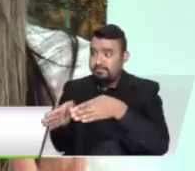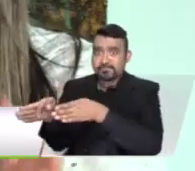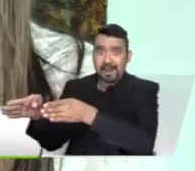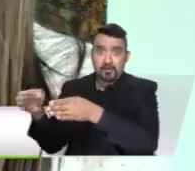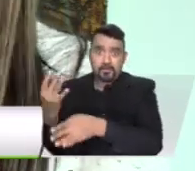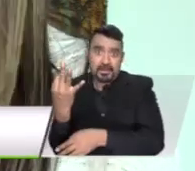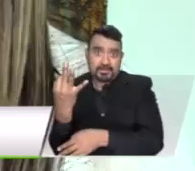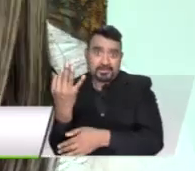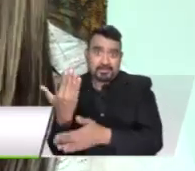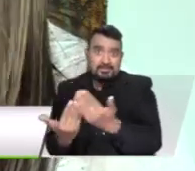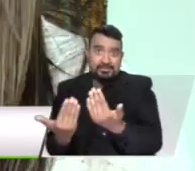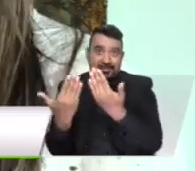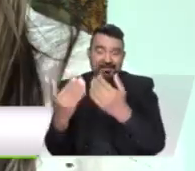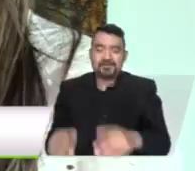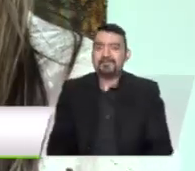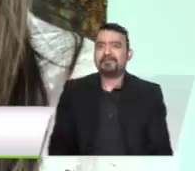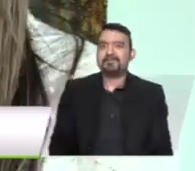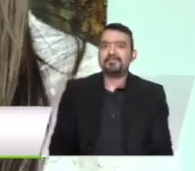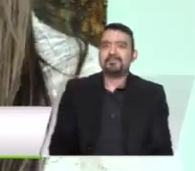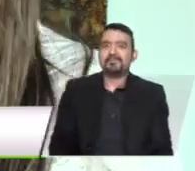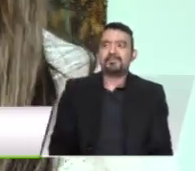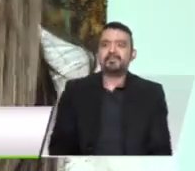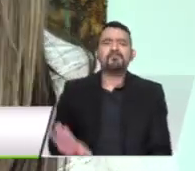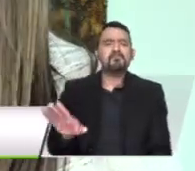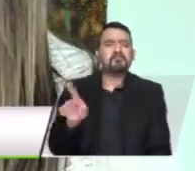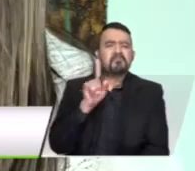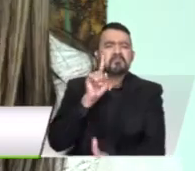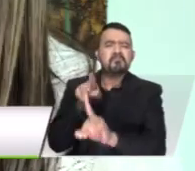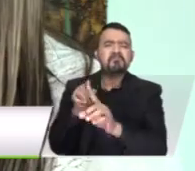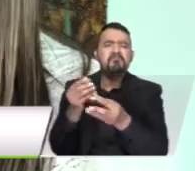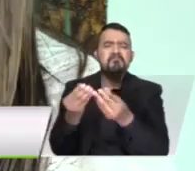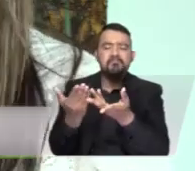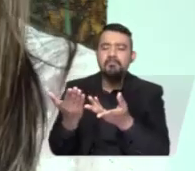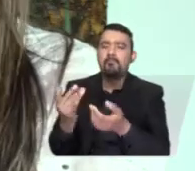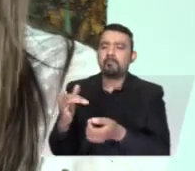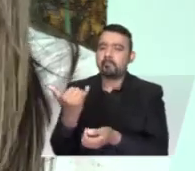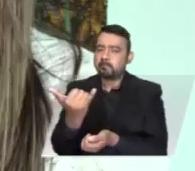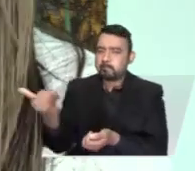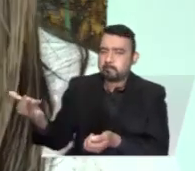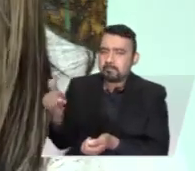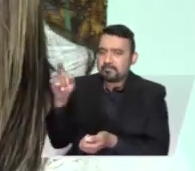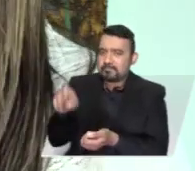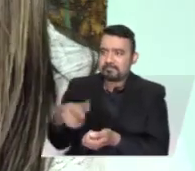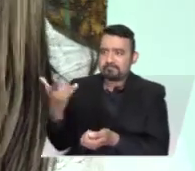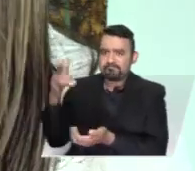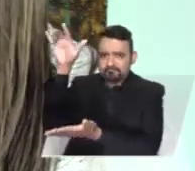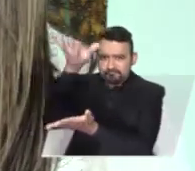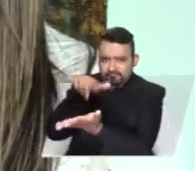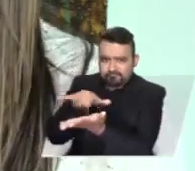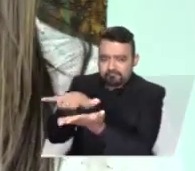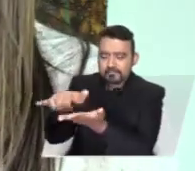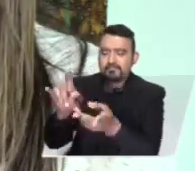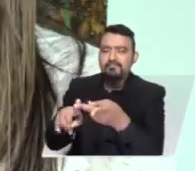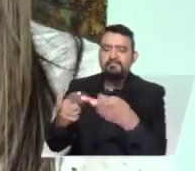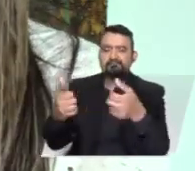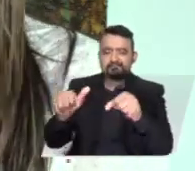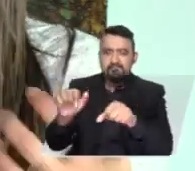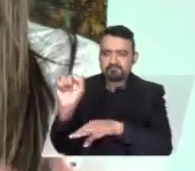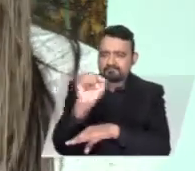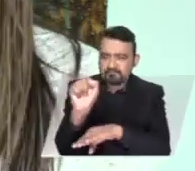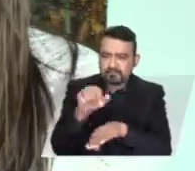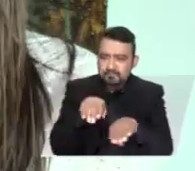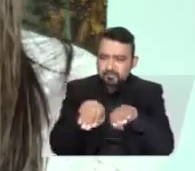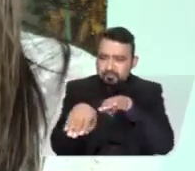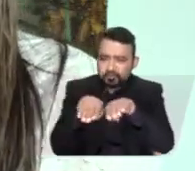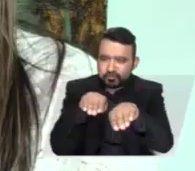pensarnos en los diferentes componentes, en todo un tema de movilidad y conectividad del aeropuerto, todo un tema de planeación territorial, buscando que los municipios